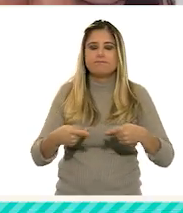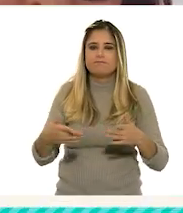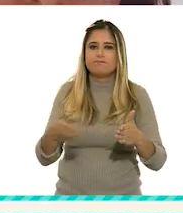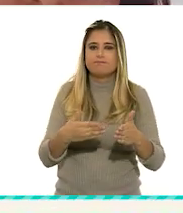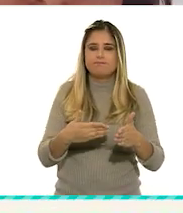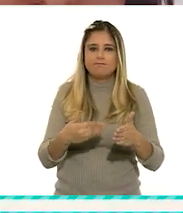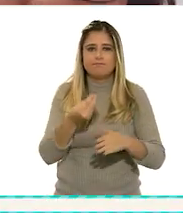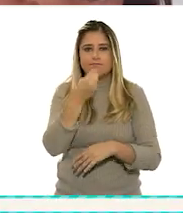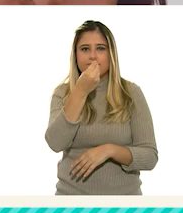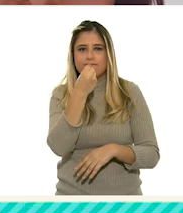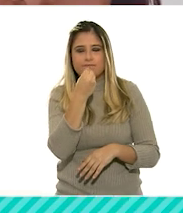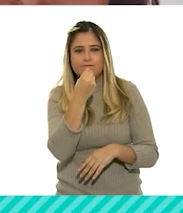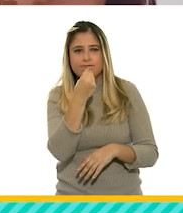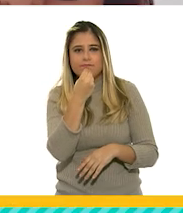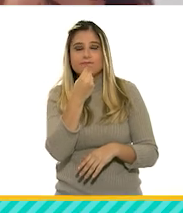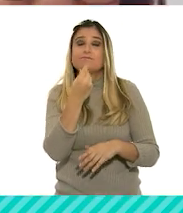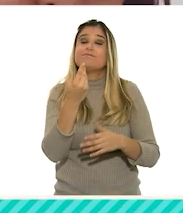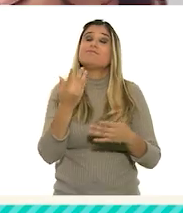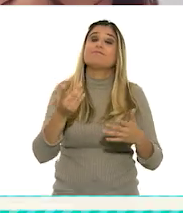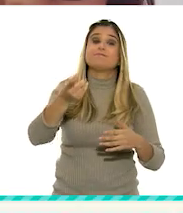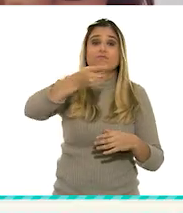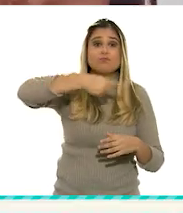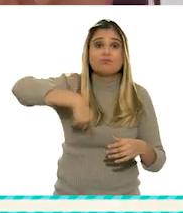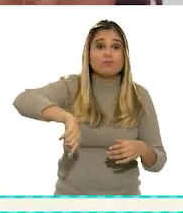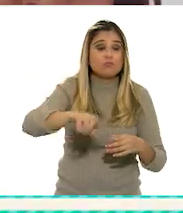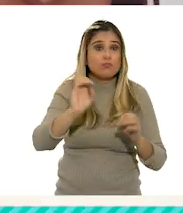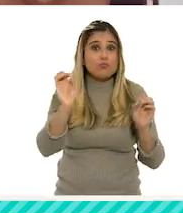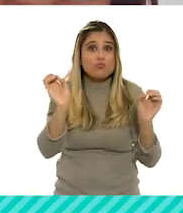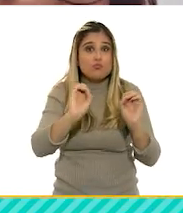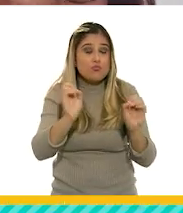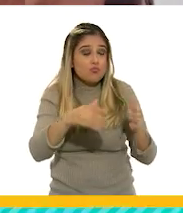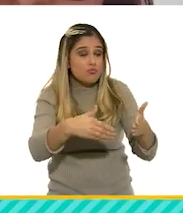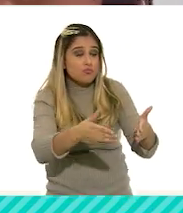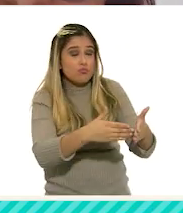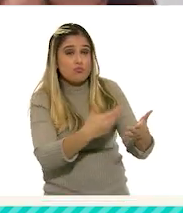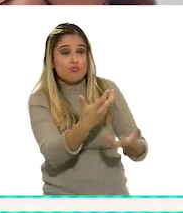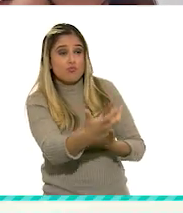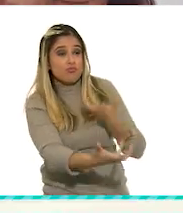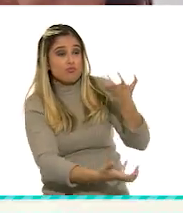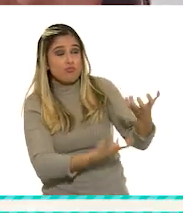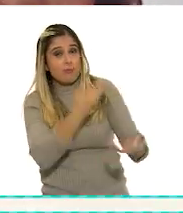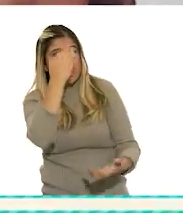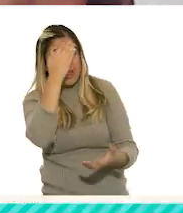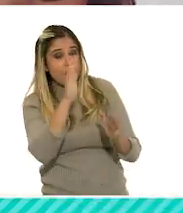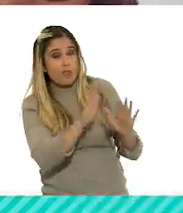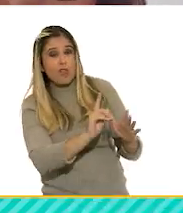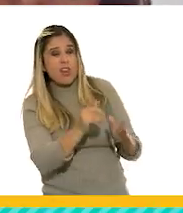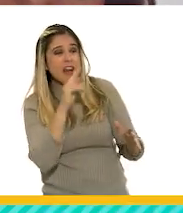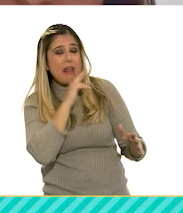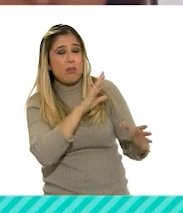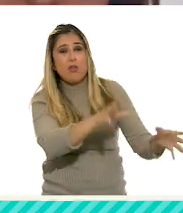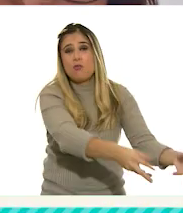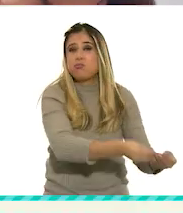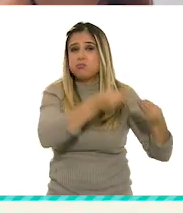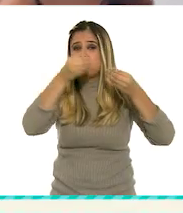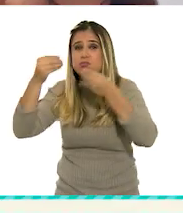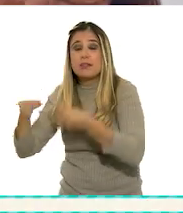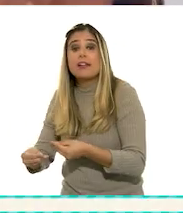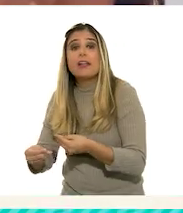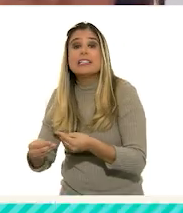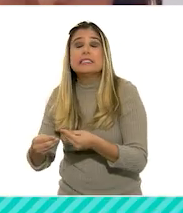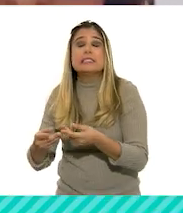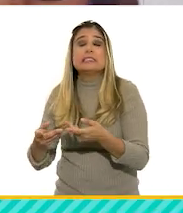alimentos. Si nosotros no le damos el tiempo suficiente de cocción, además de que nuestro